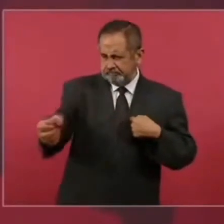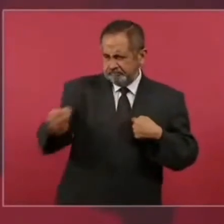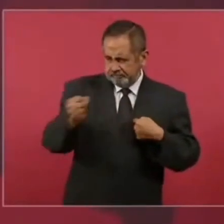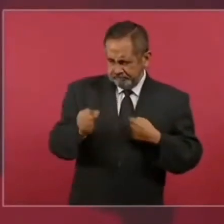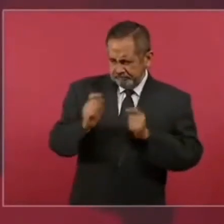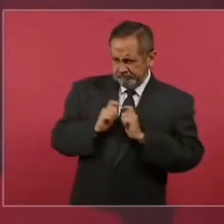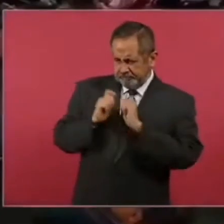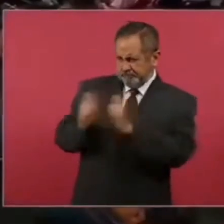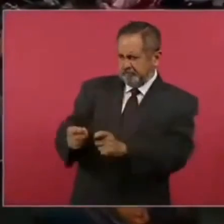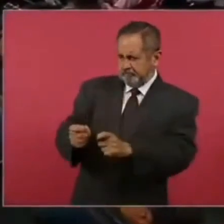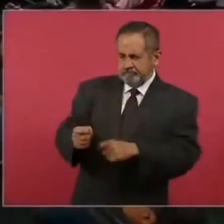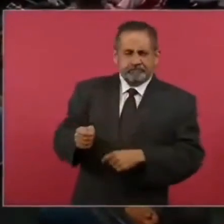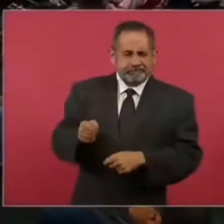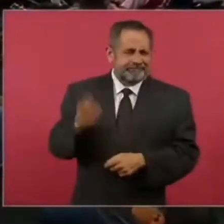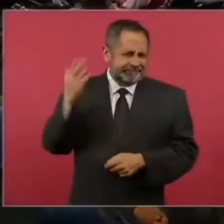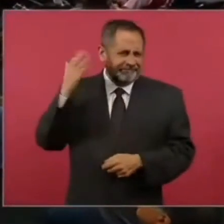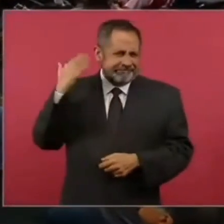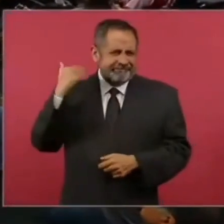sucesor.